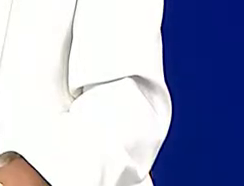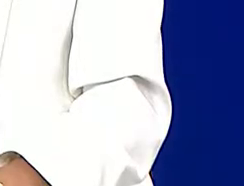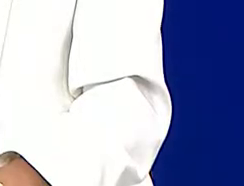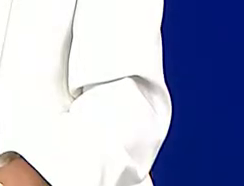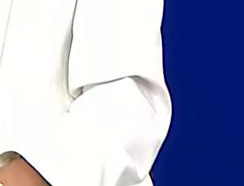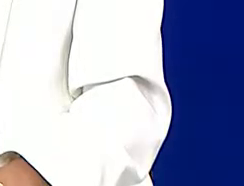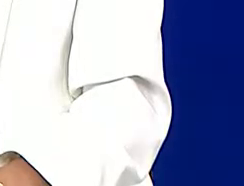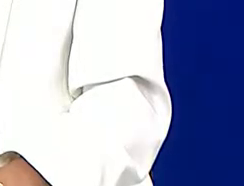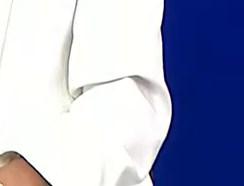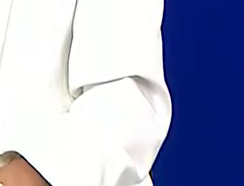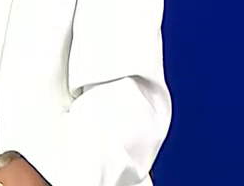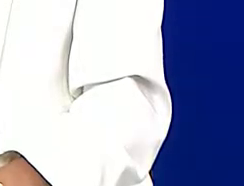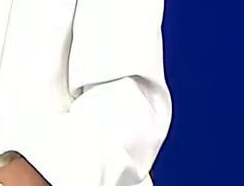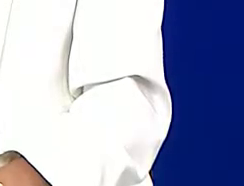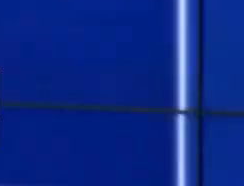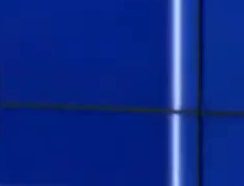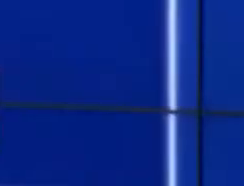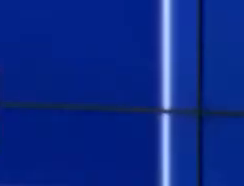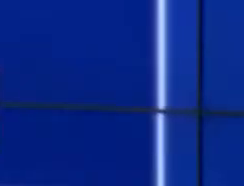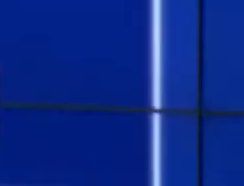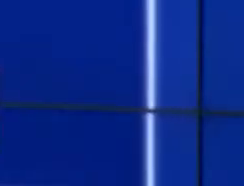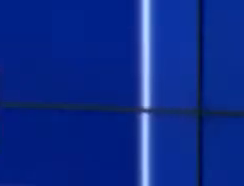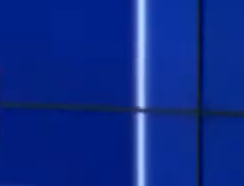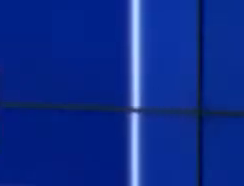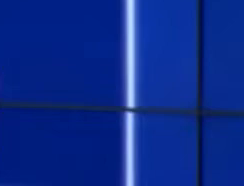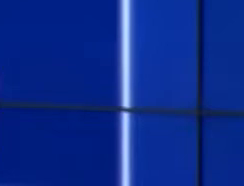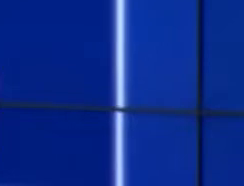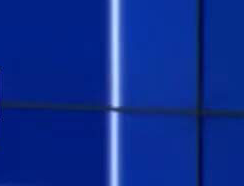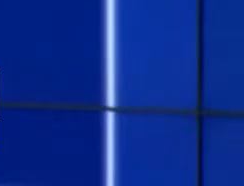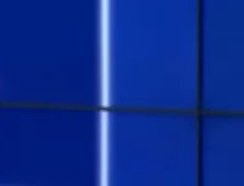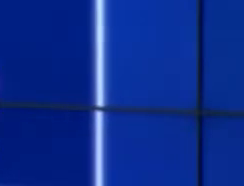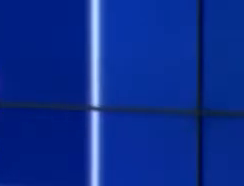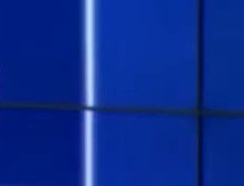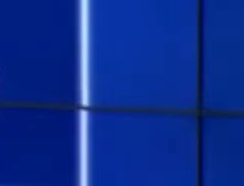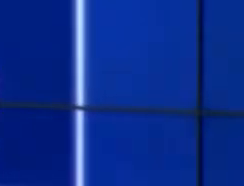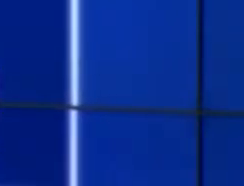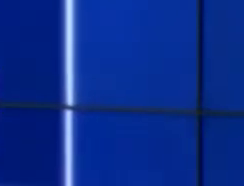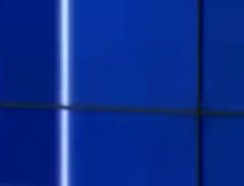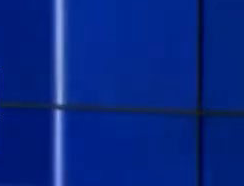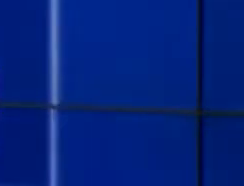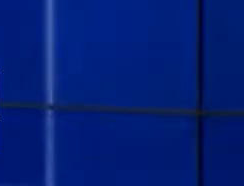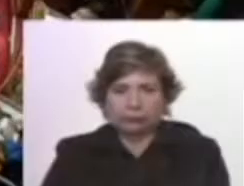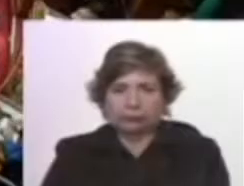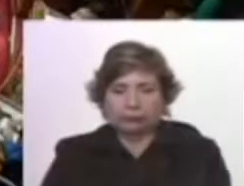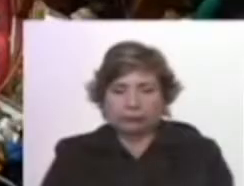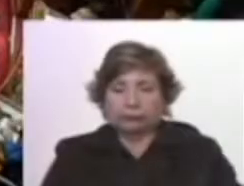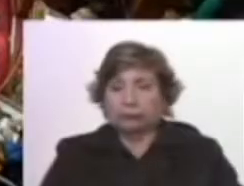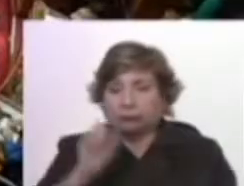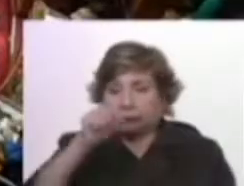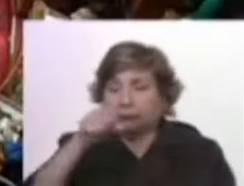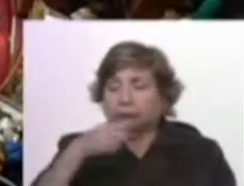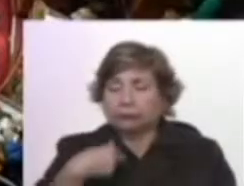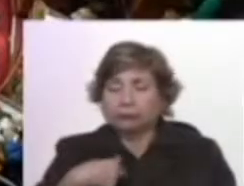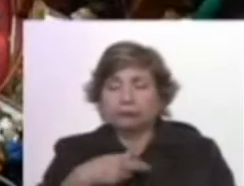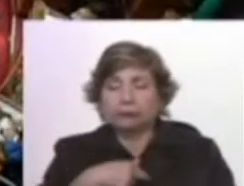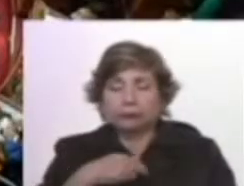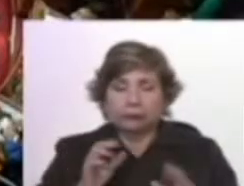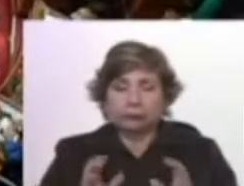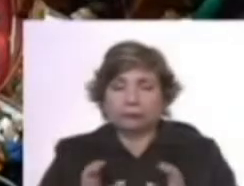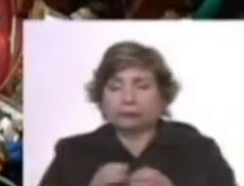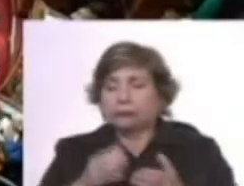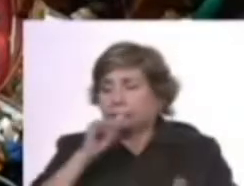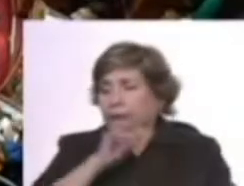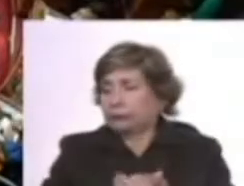Congreso en torno a llamar para hoy mismo a la interpelación de la ministra de Salud. Presidente, nuestra bancada,